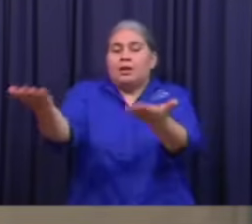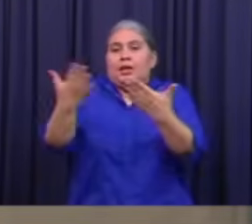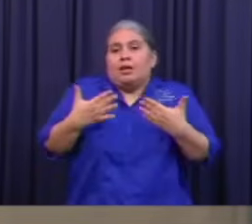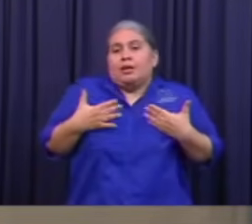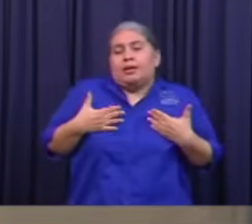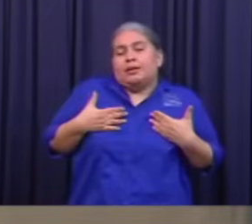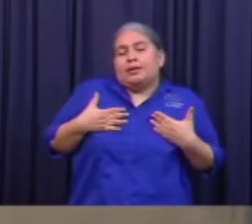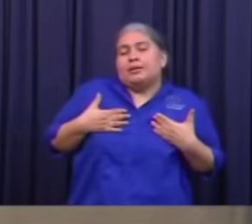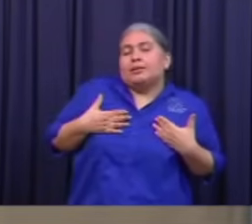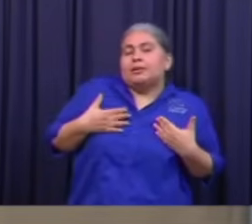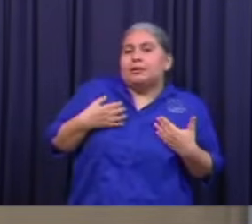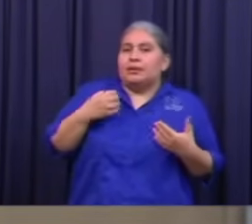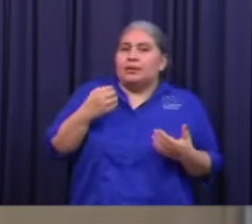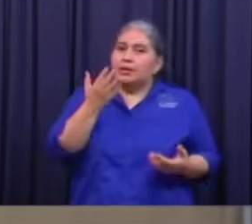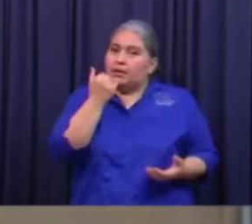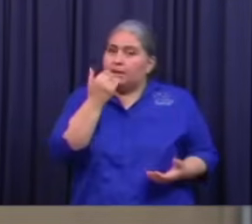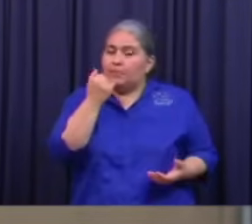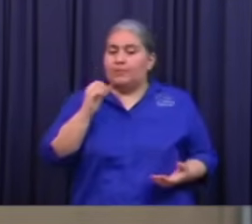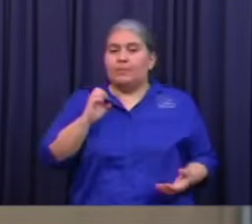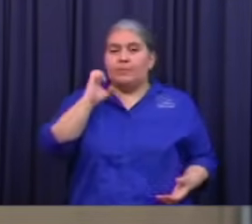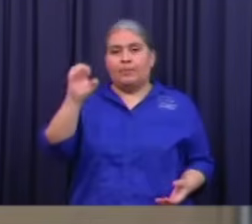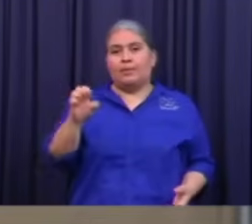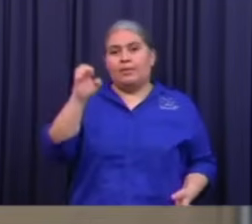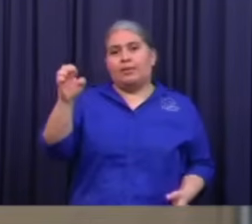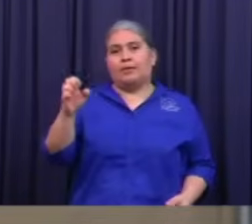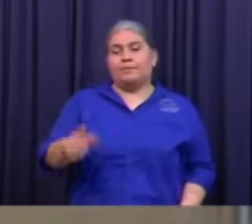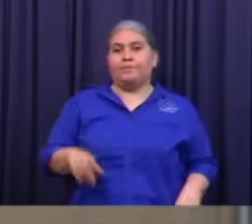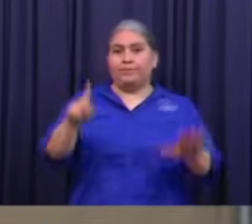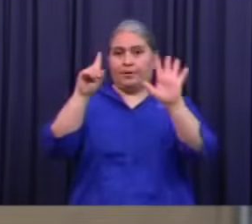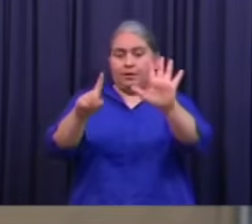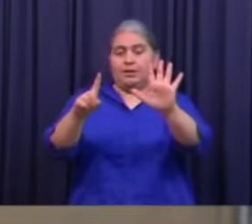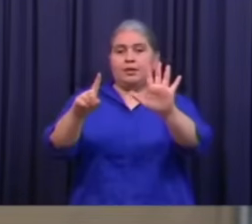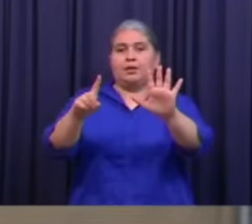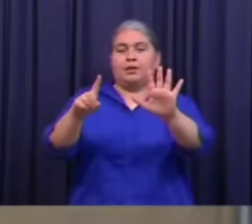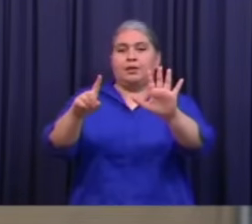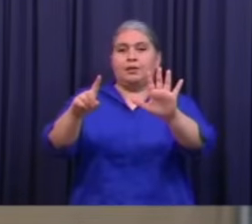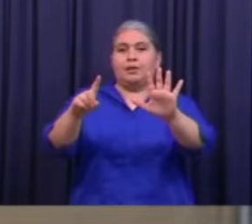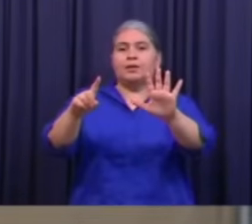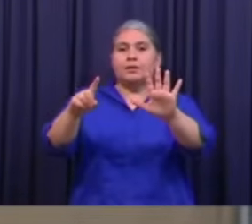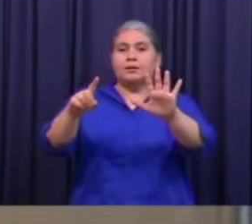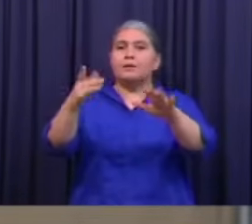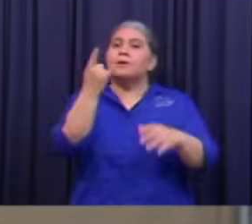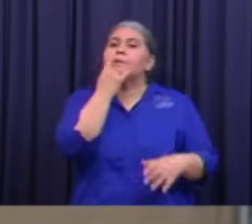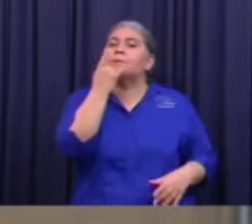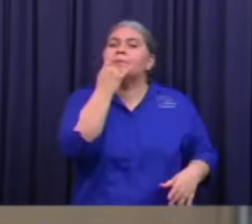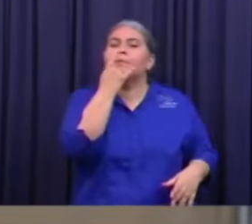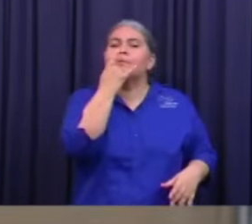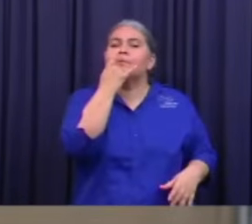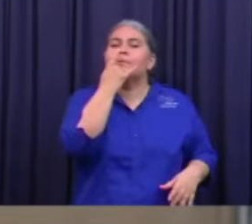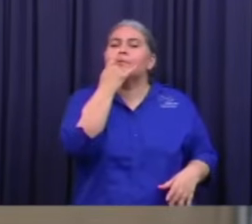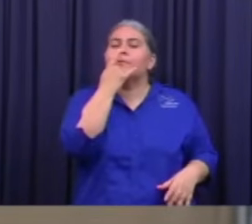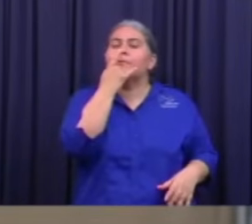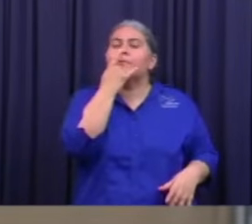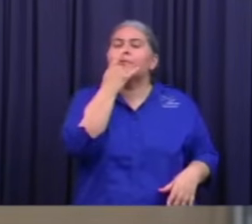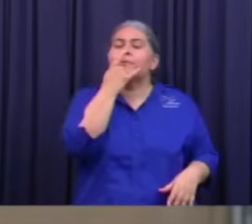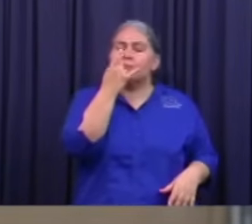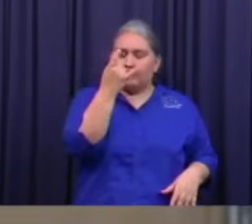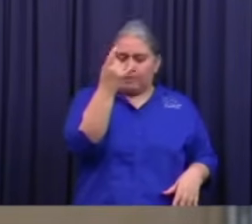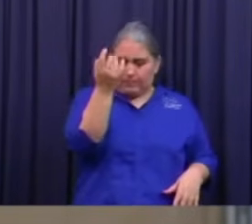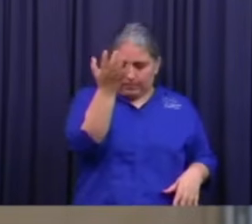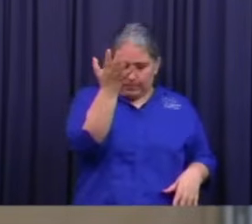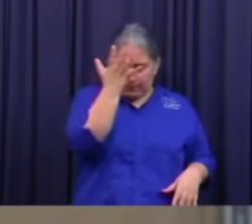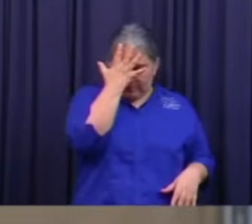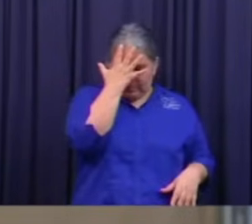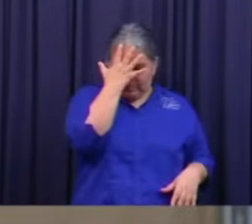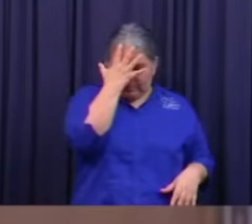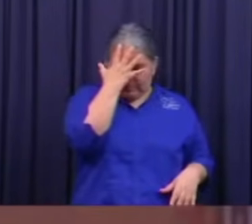último cubre defectos estas seis porciones salen de la mesa de David por lo menos